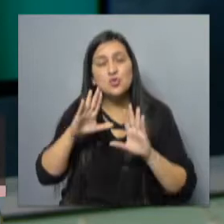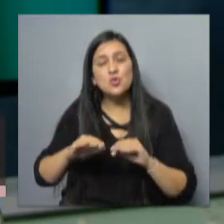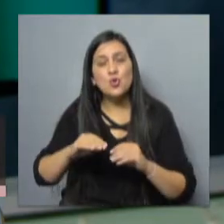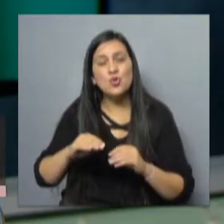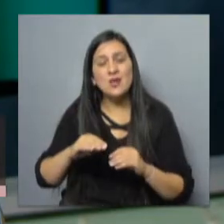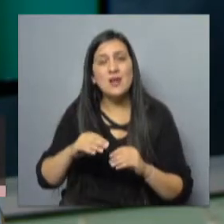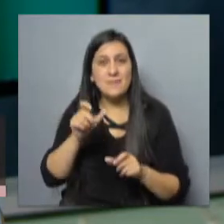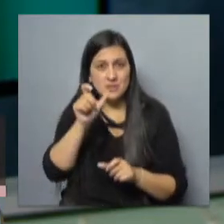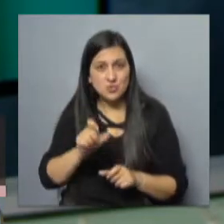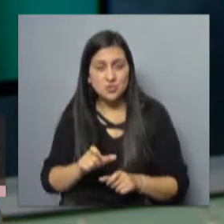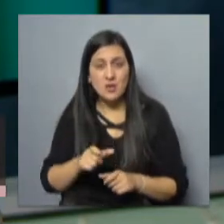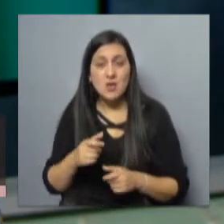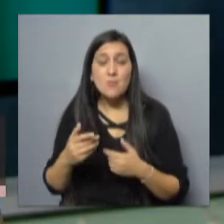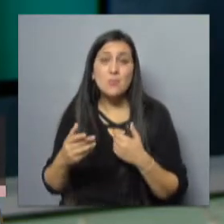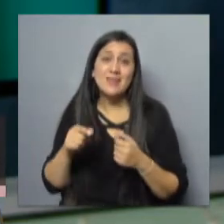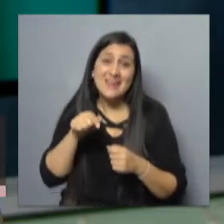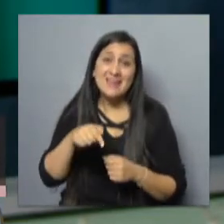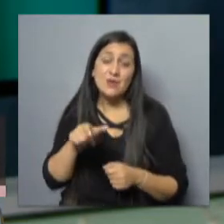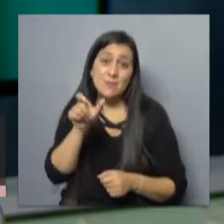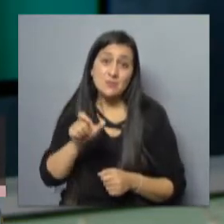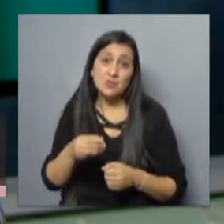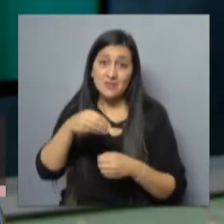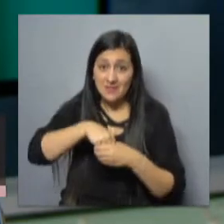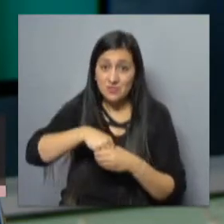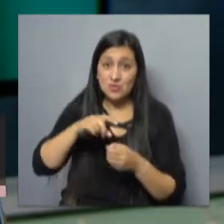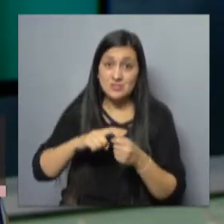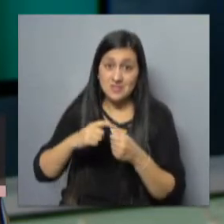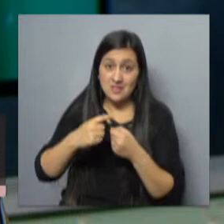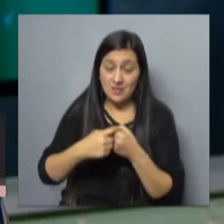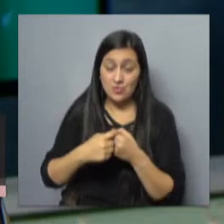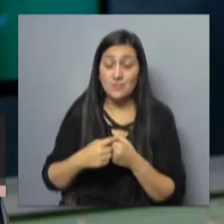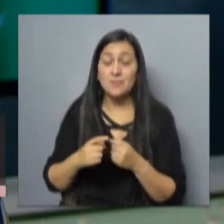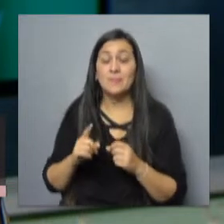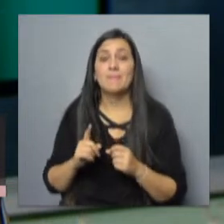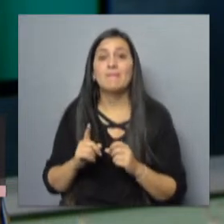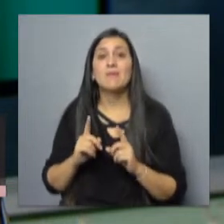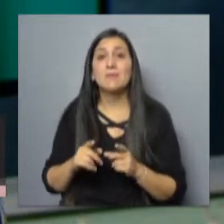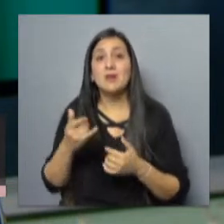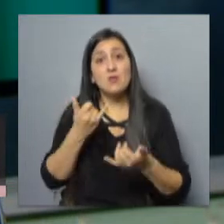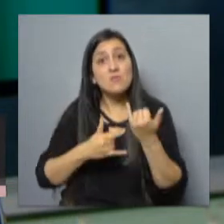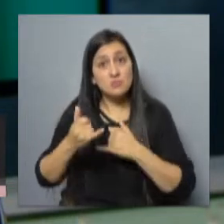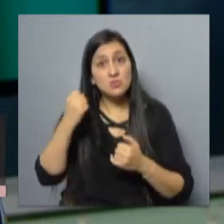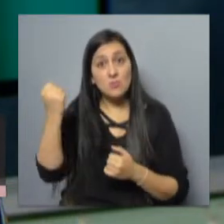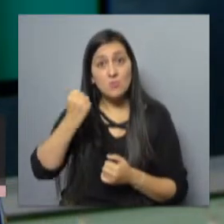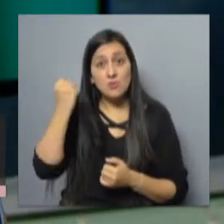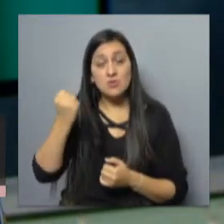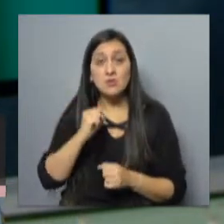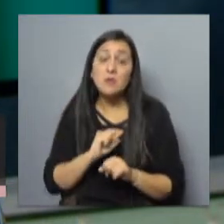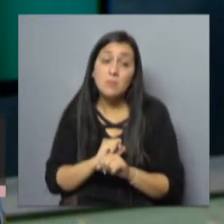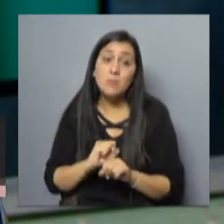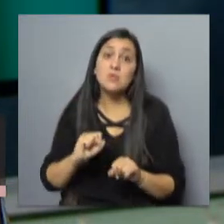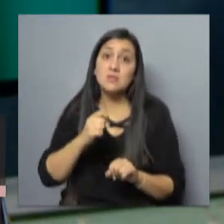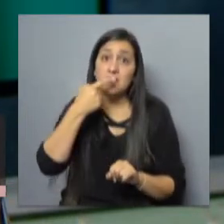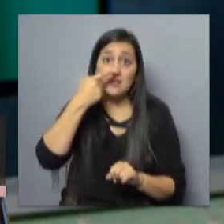un punto de vista acerca de ciertos manejos de la empresa en segundo lugar se trataba de una información relevante que podría ser de